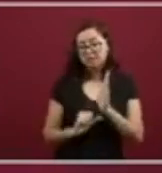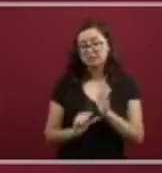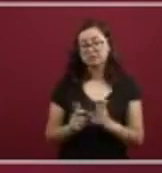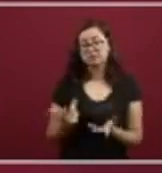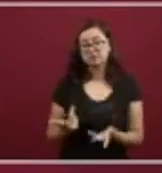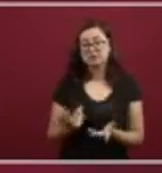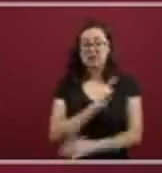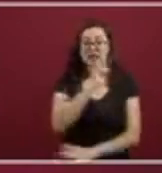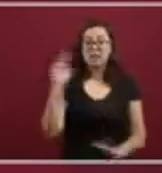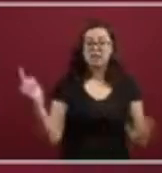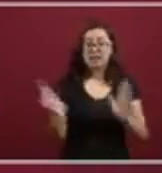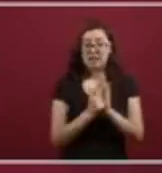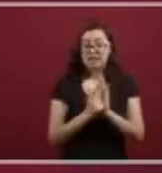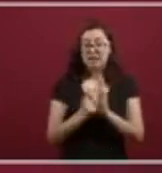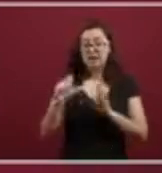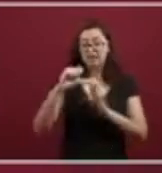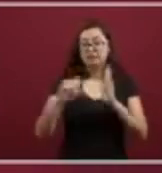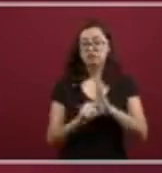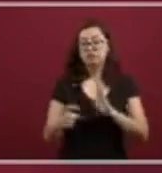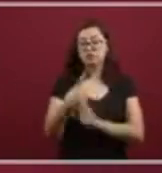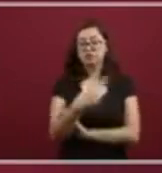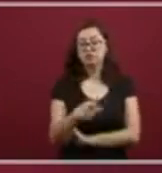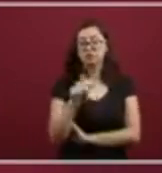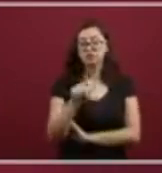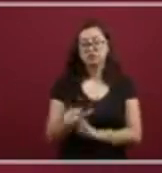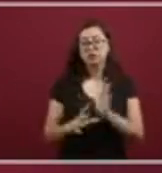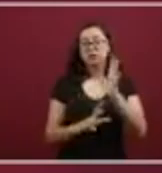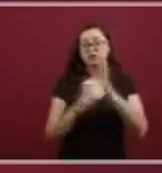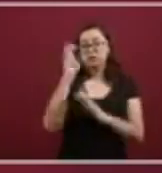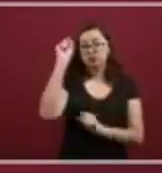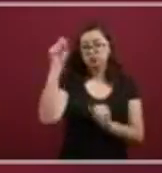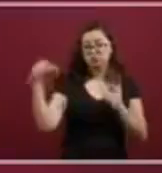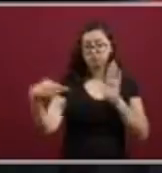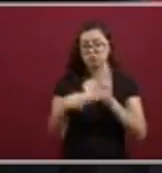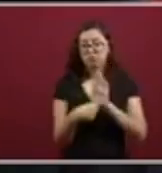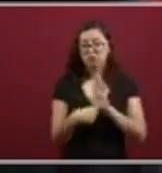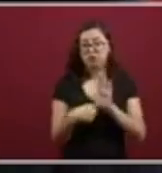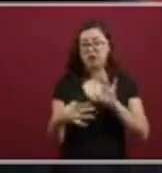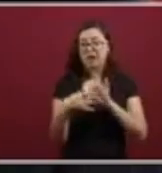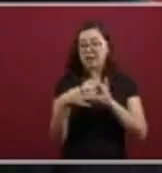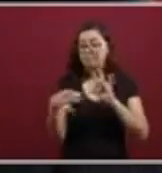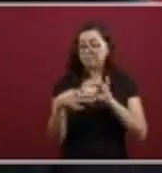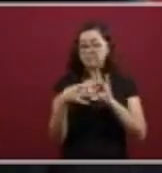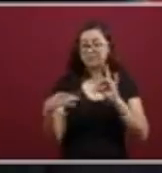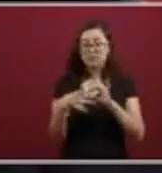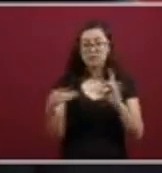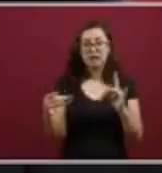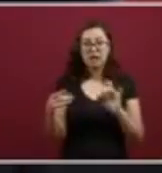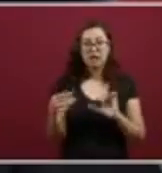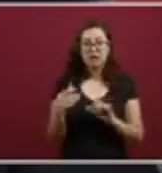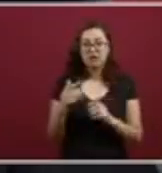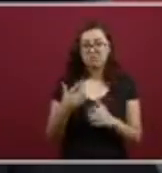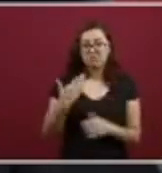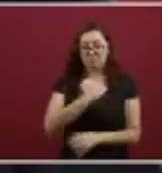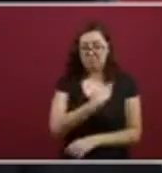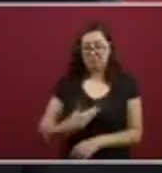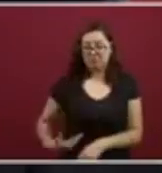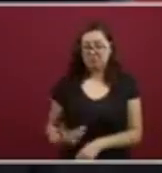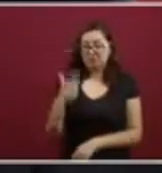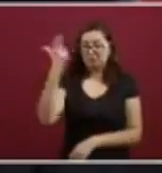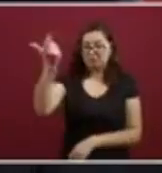el artículo 127 de la Constitución, establece que nadie puede ganar más que el